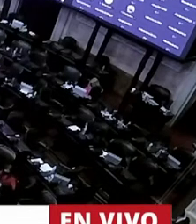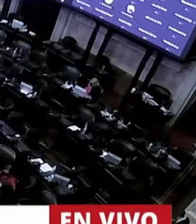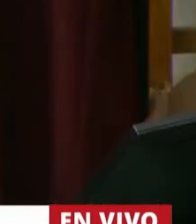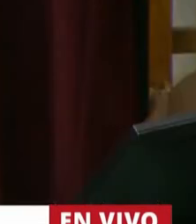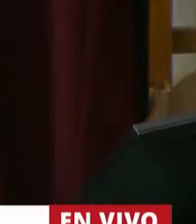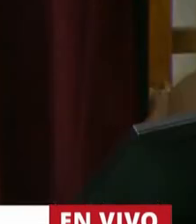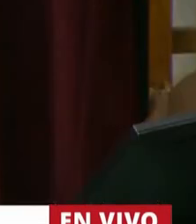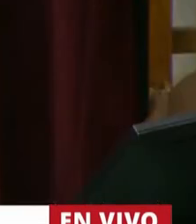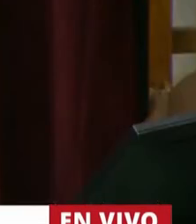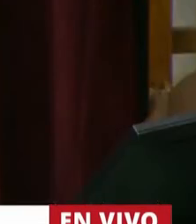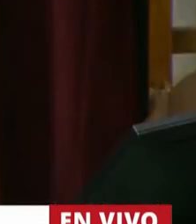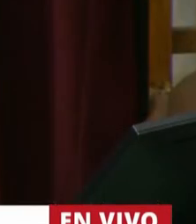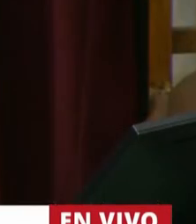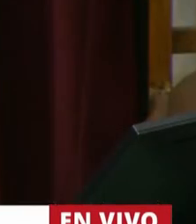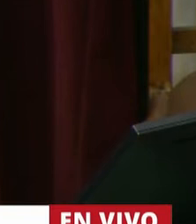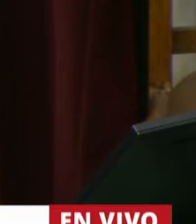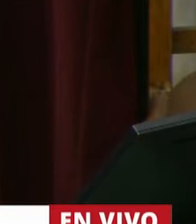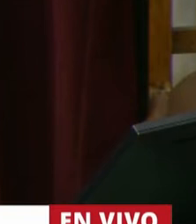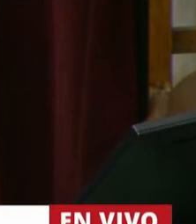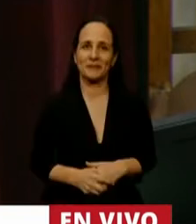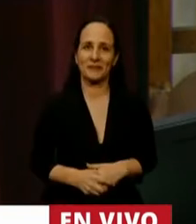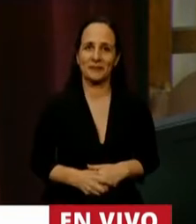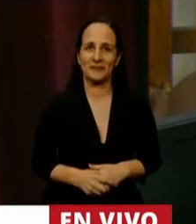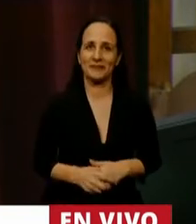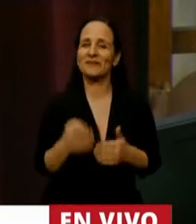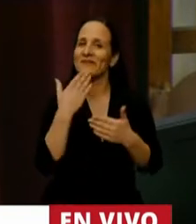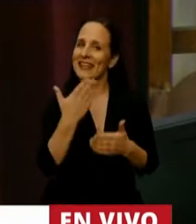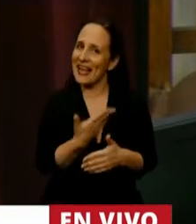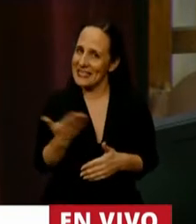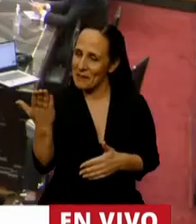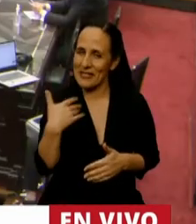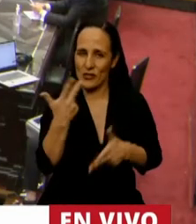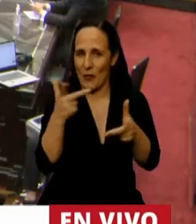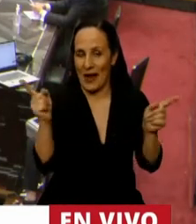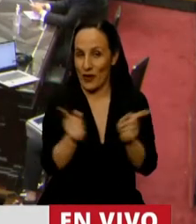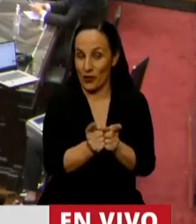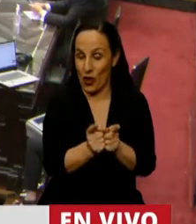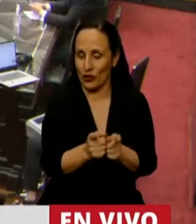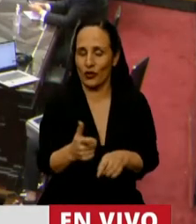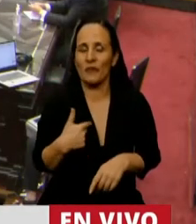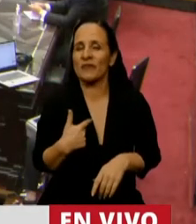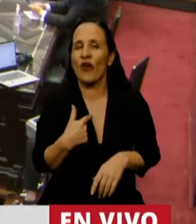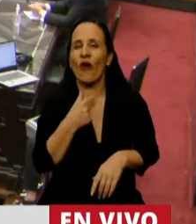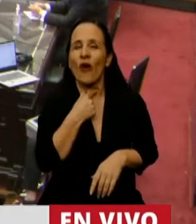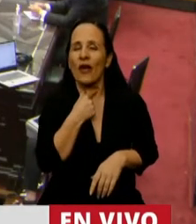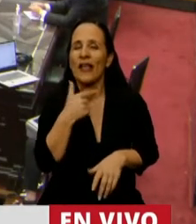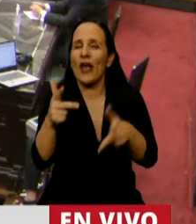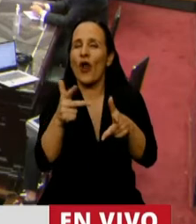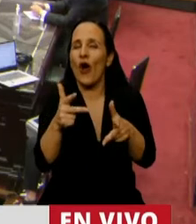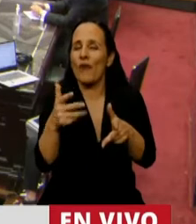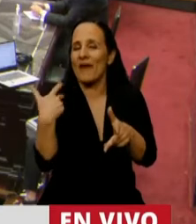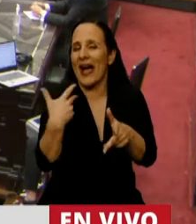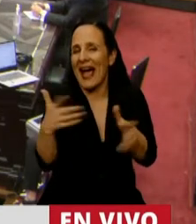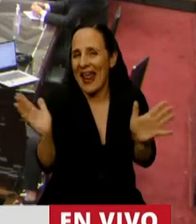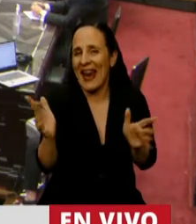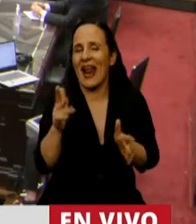Silencio, sí. Las chicas, por favor. Gracias, señor presidente. Lo mío va a ser corto. Pedí la palabra porque quiero hacer algunas consideraciones muy generales